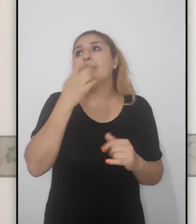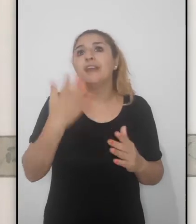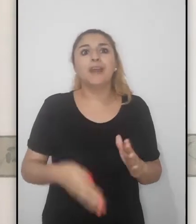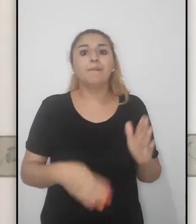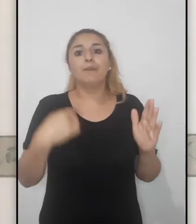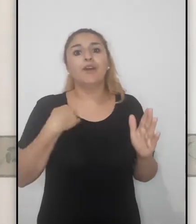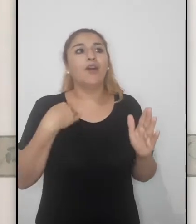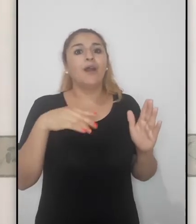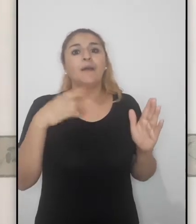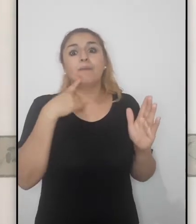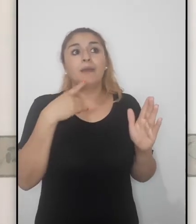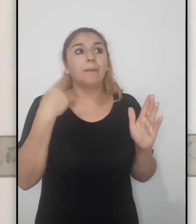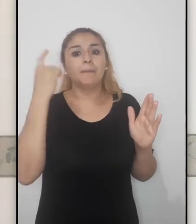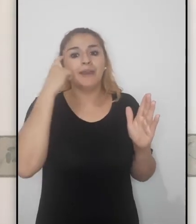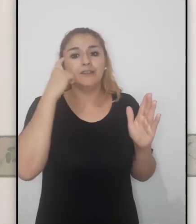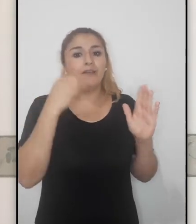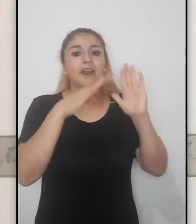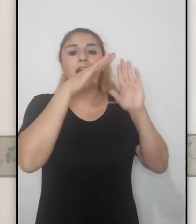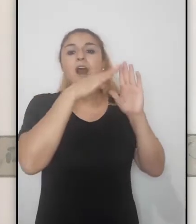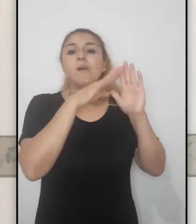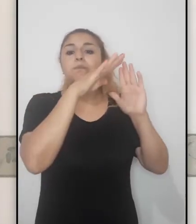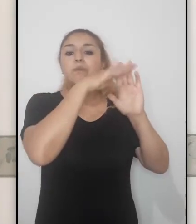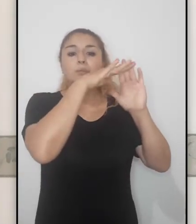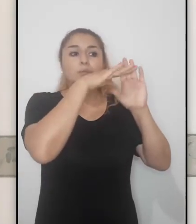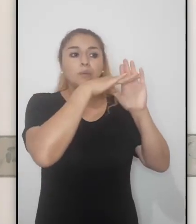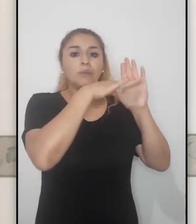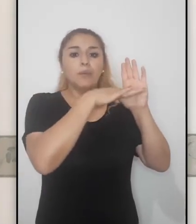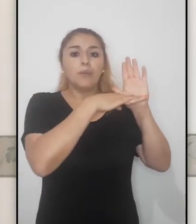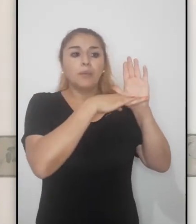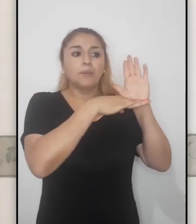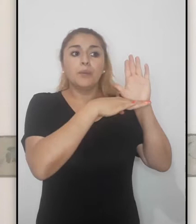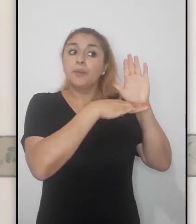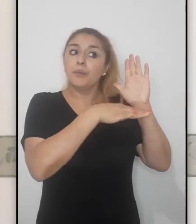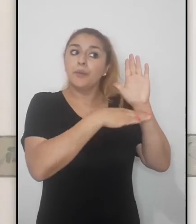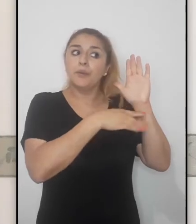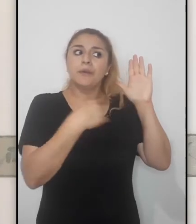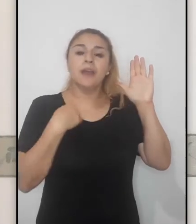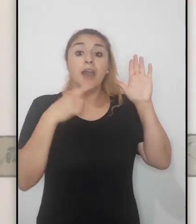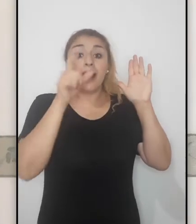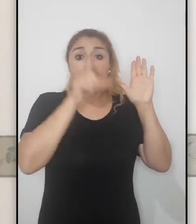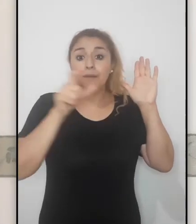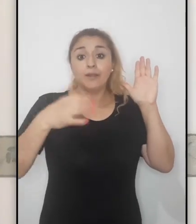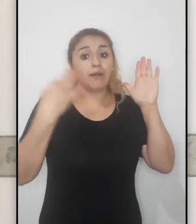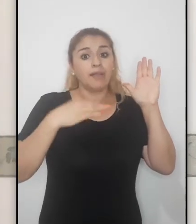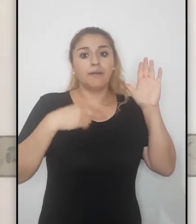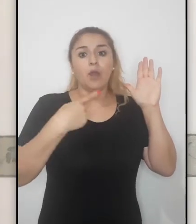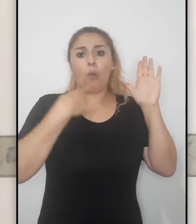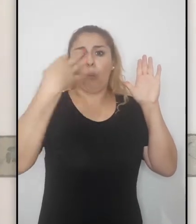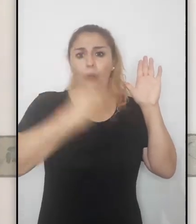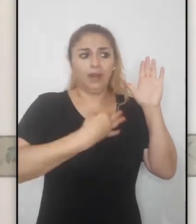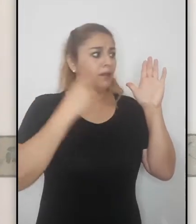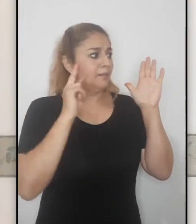o en una regla de cosas que están mal o bien según la religión pero